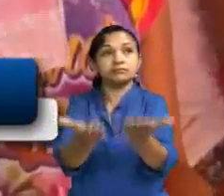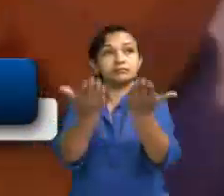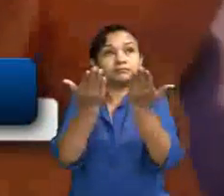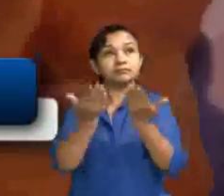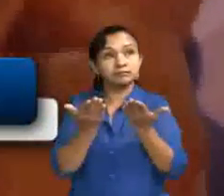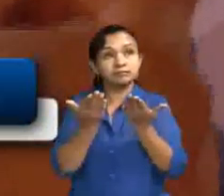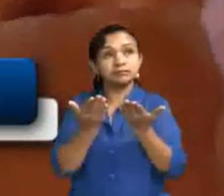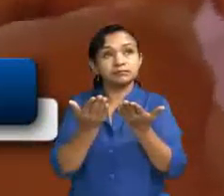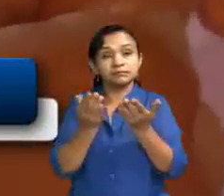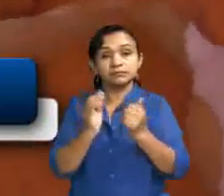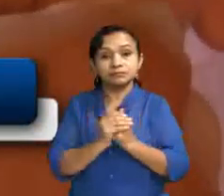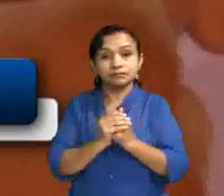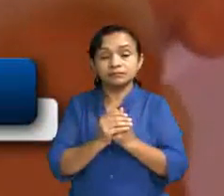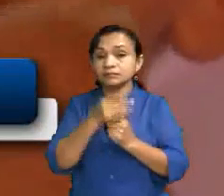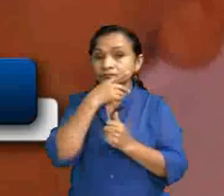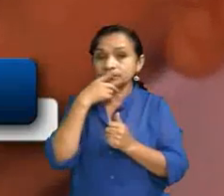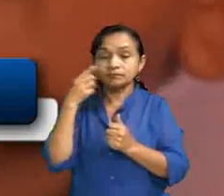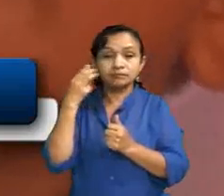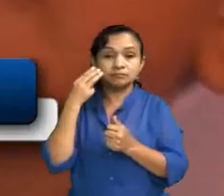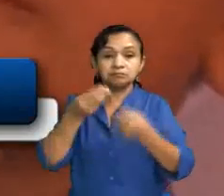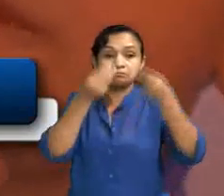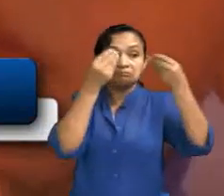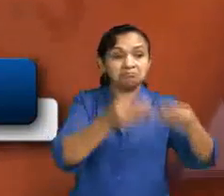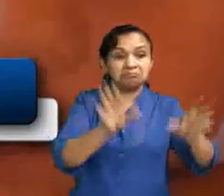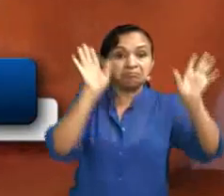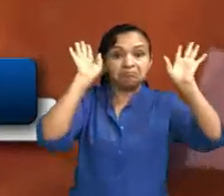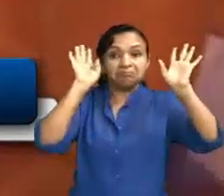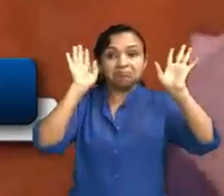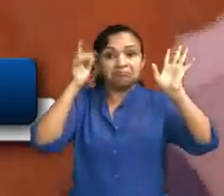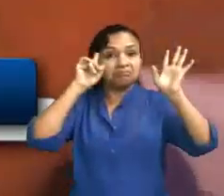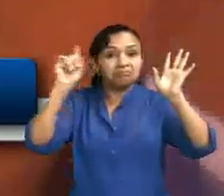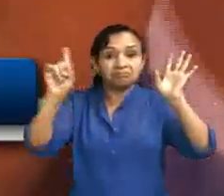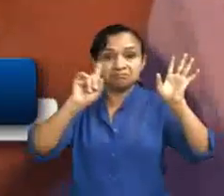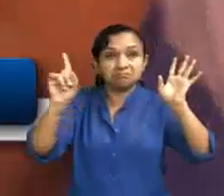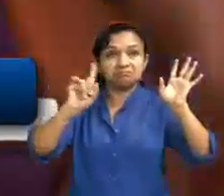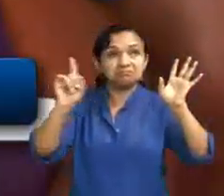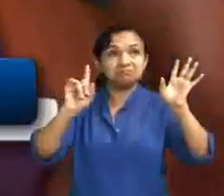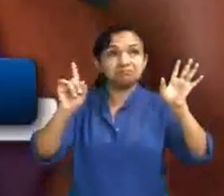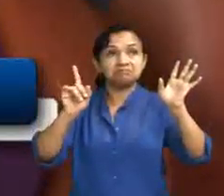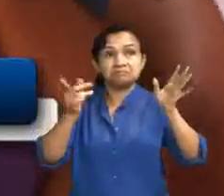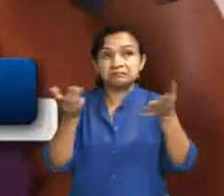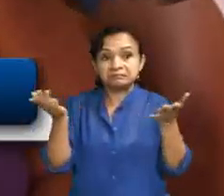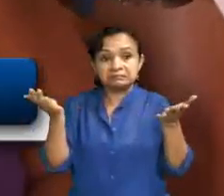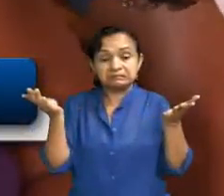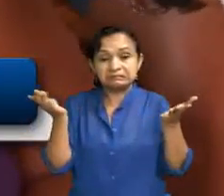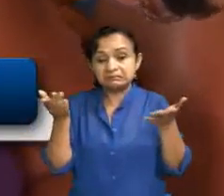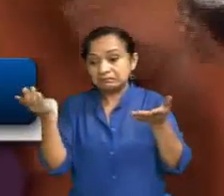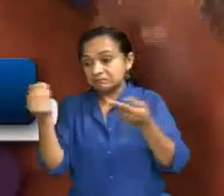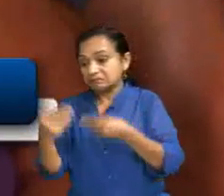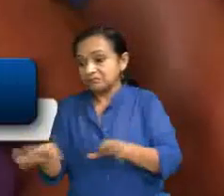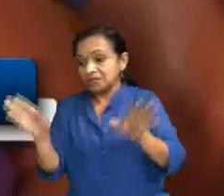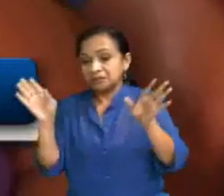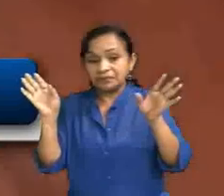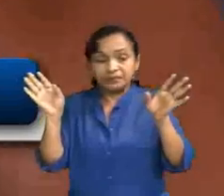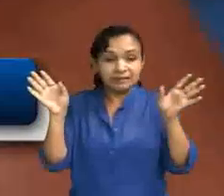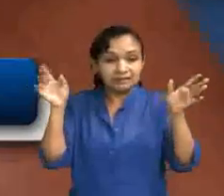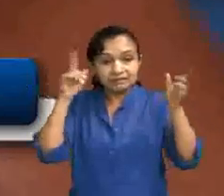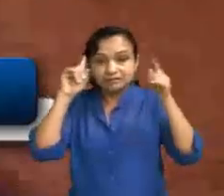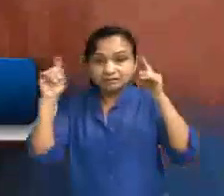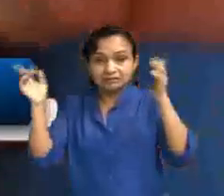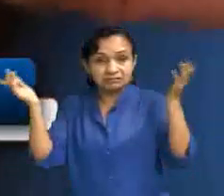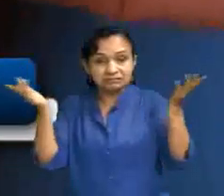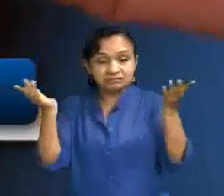niña. Hay padres que la pierden o no saben, pues, porque tienen muchos niños. Se les pierde,